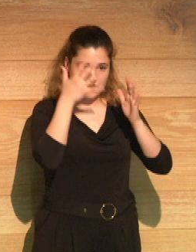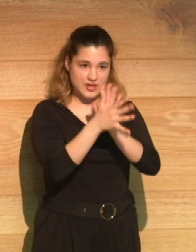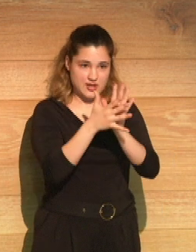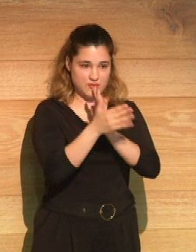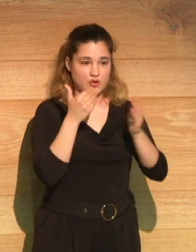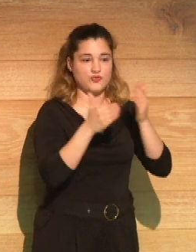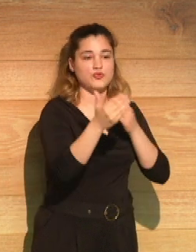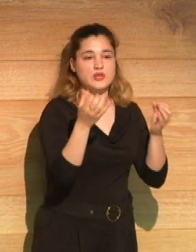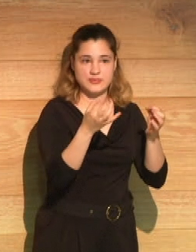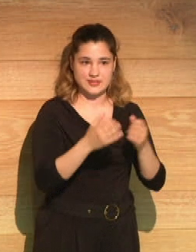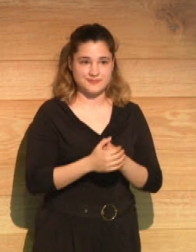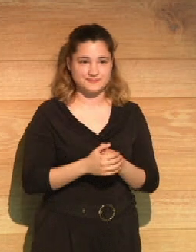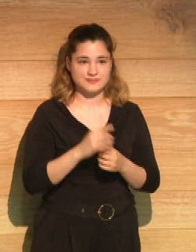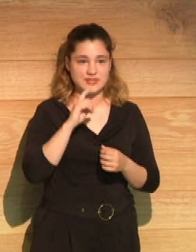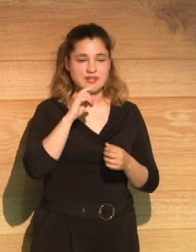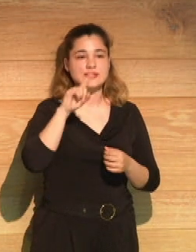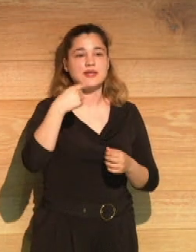futuro. La siguiente, por favor.